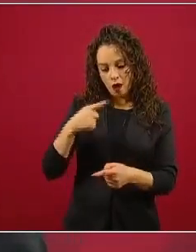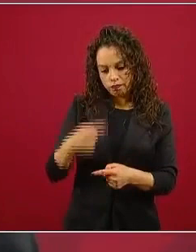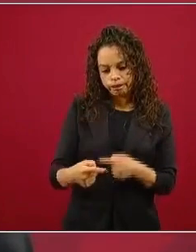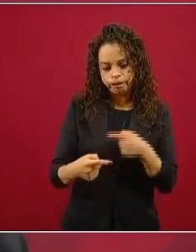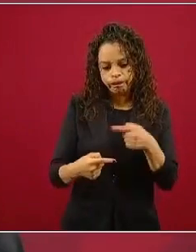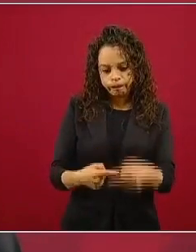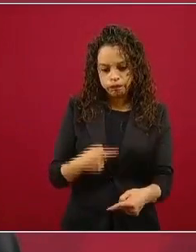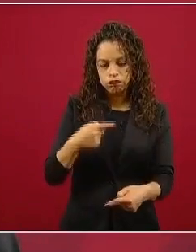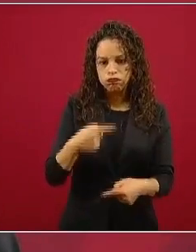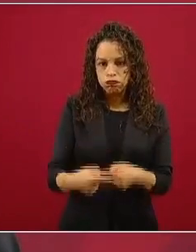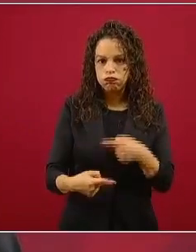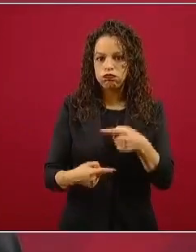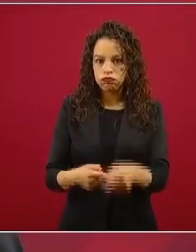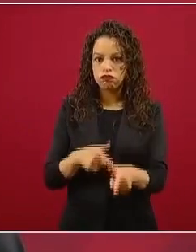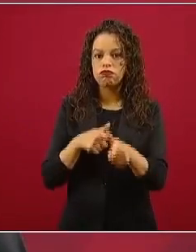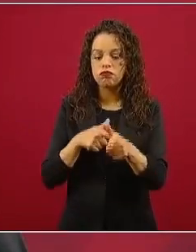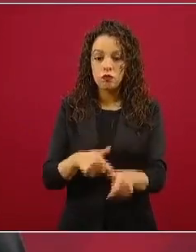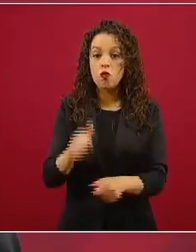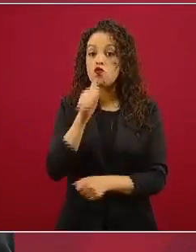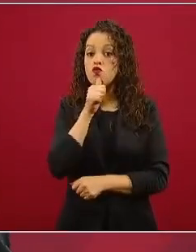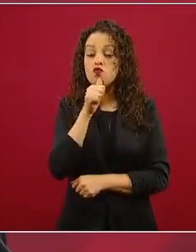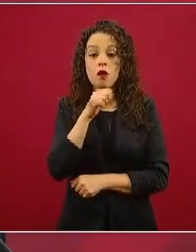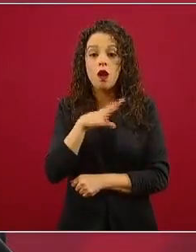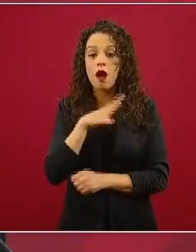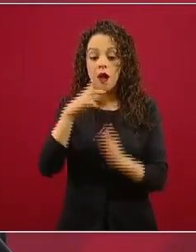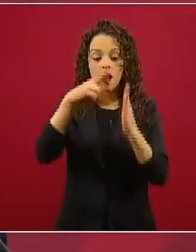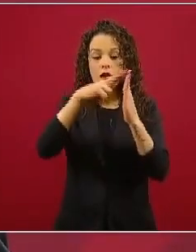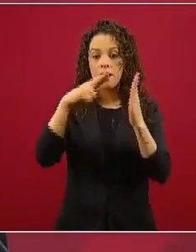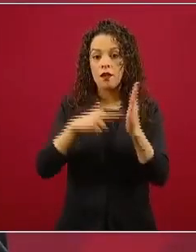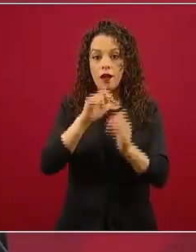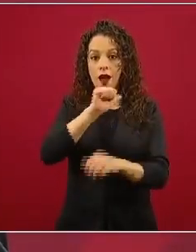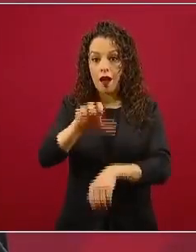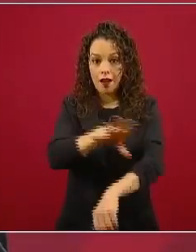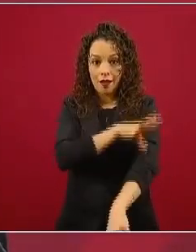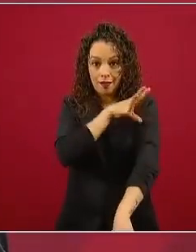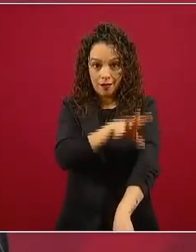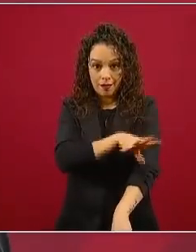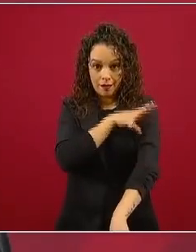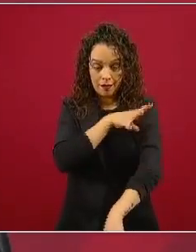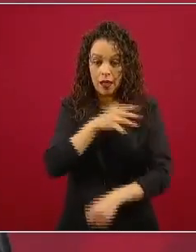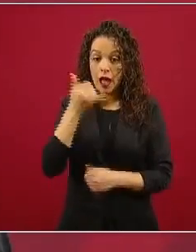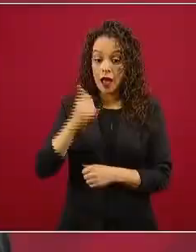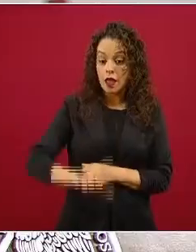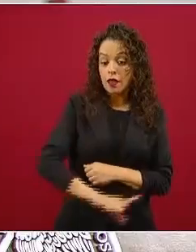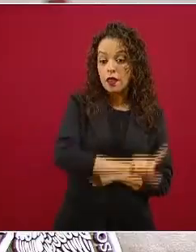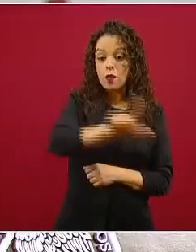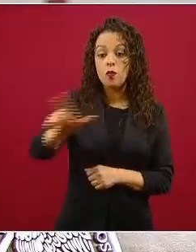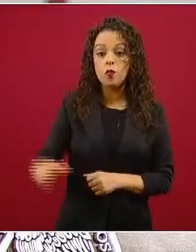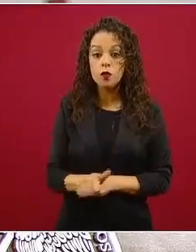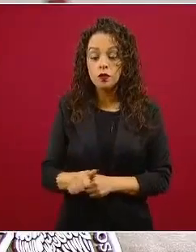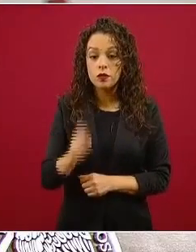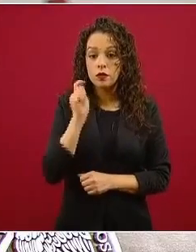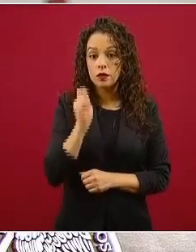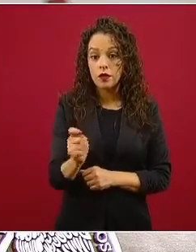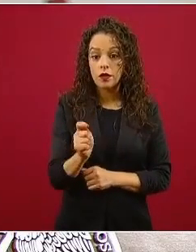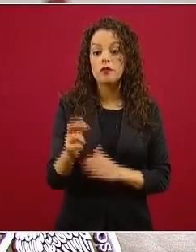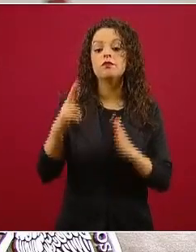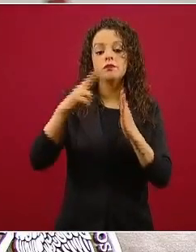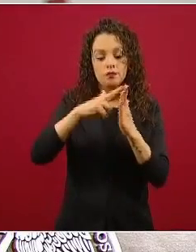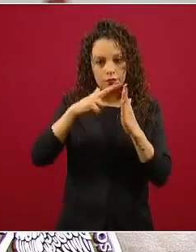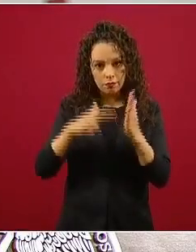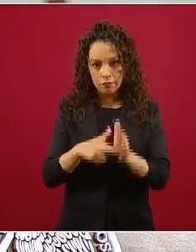llamada reforma energética y después de la reforma